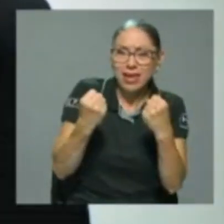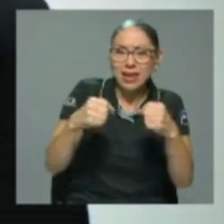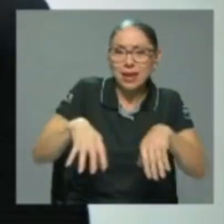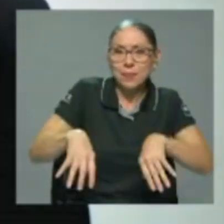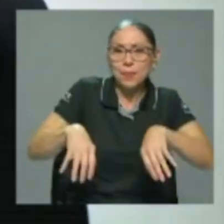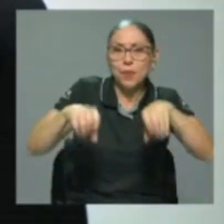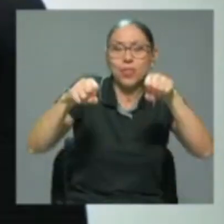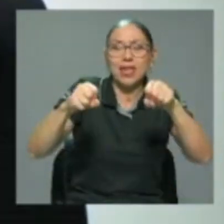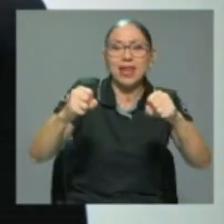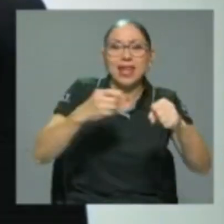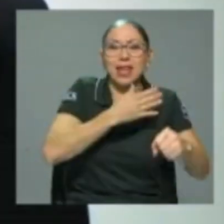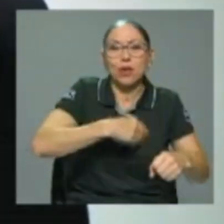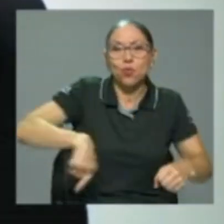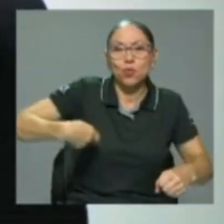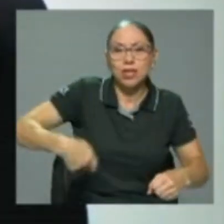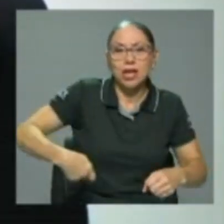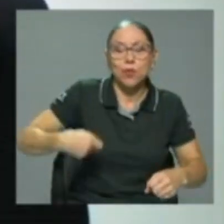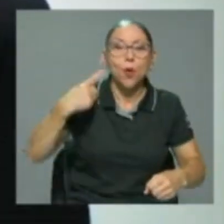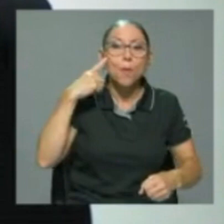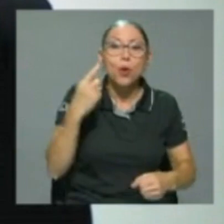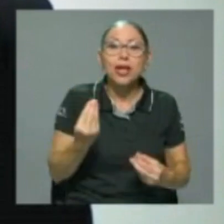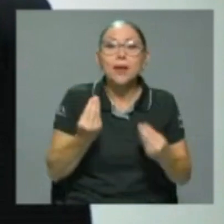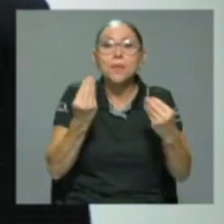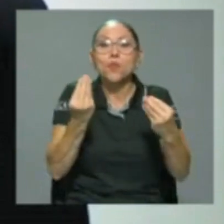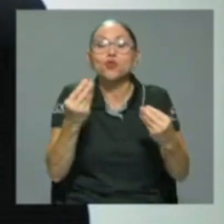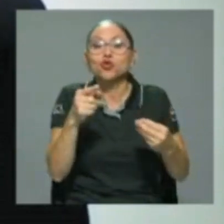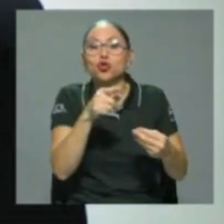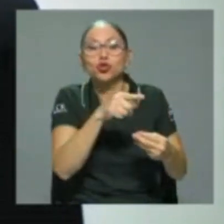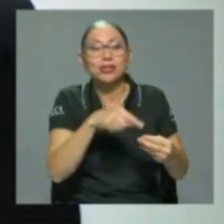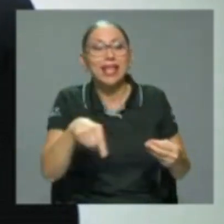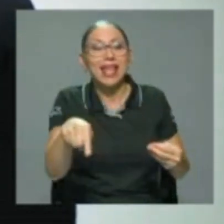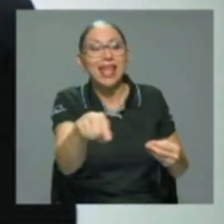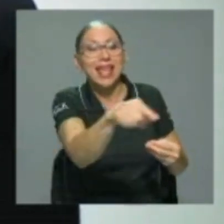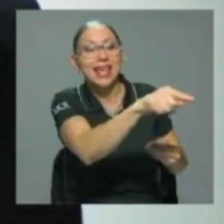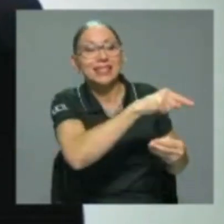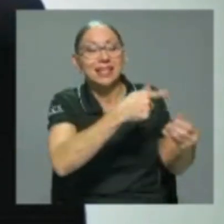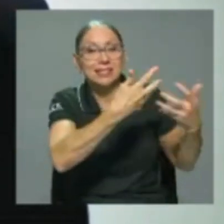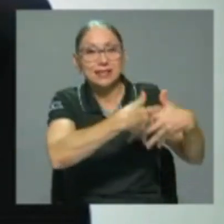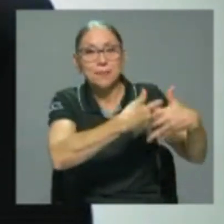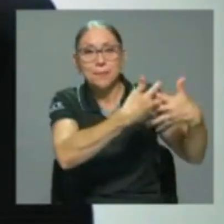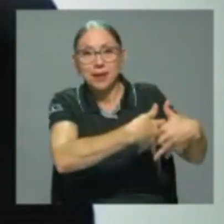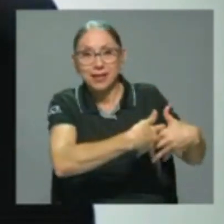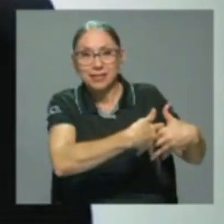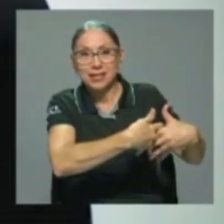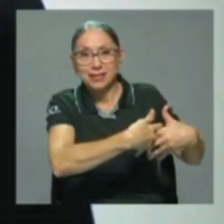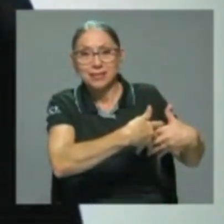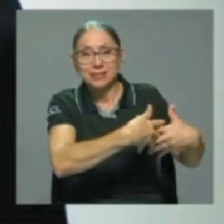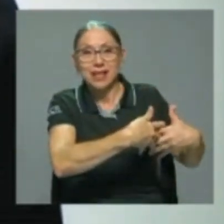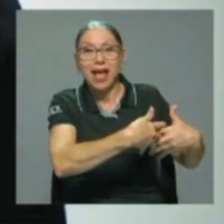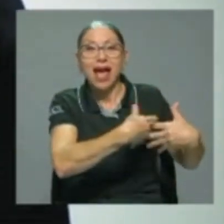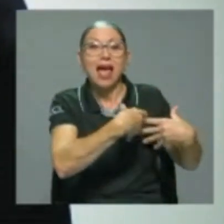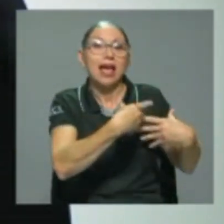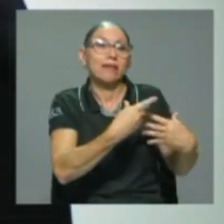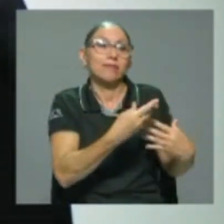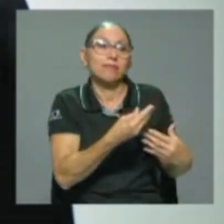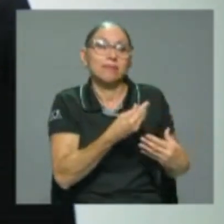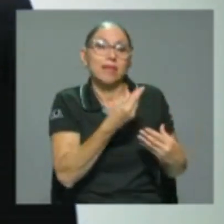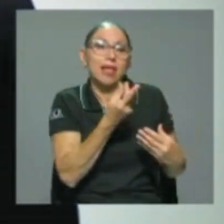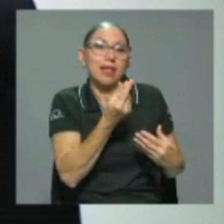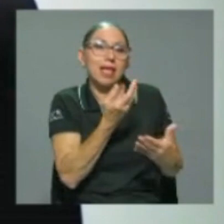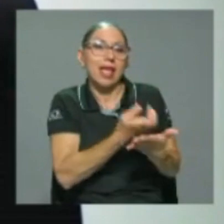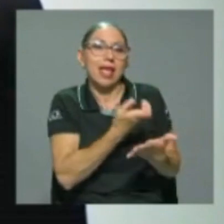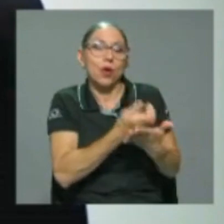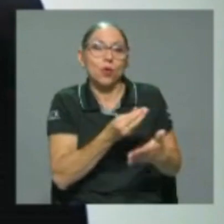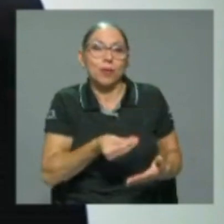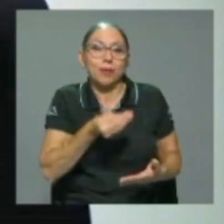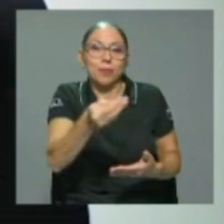de esos regulados hacen aportes muy importantes a las campañas políticas y consecuentemente eso